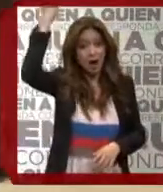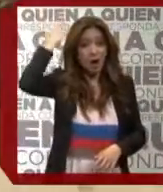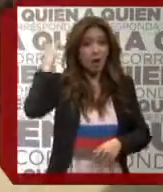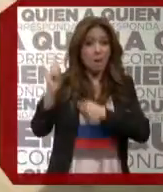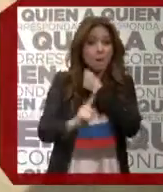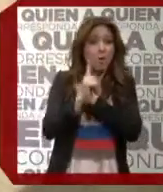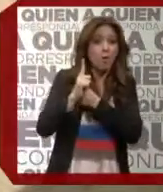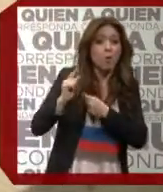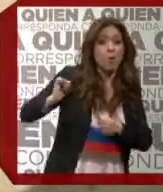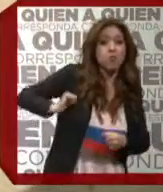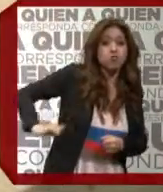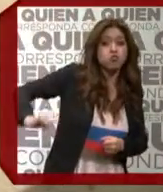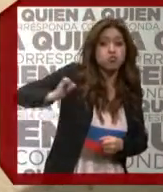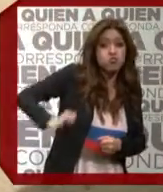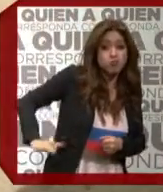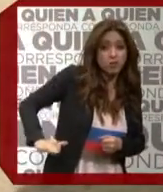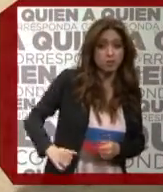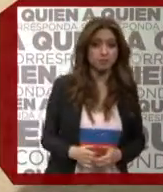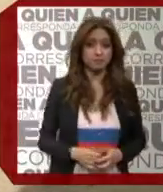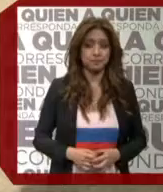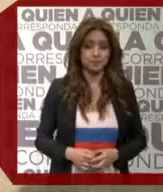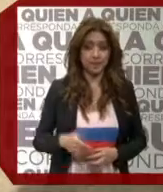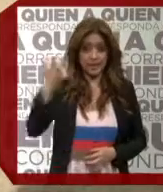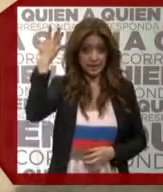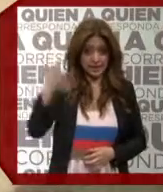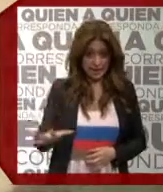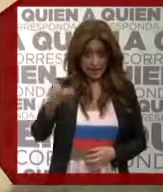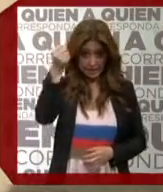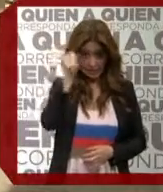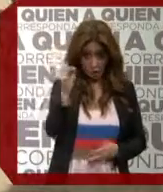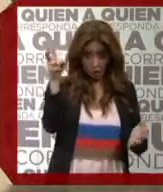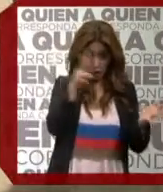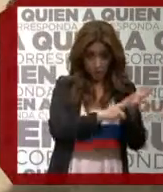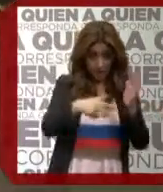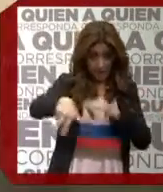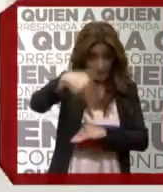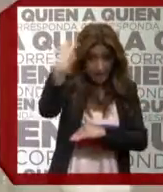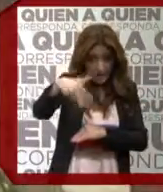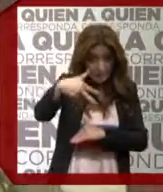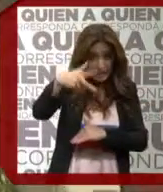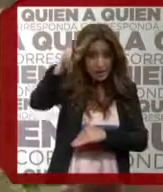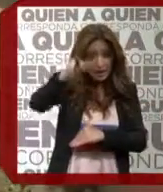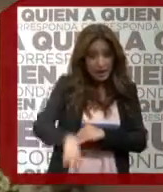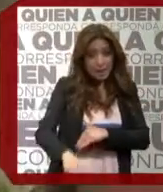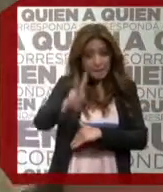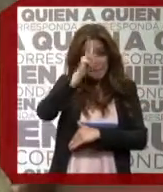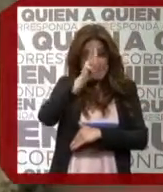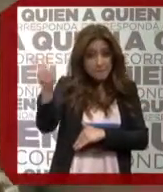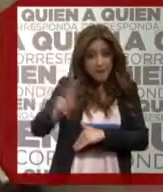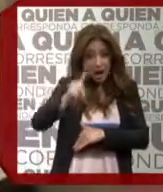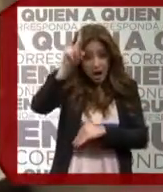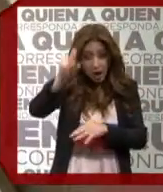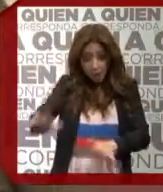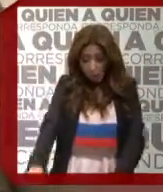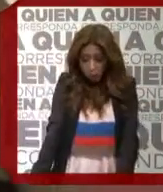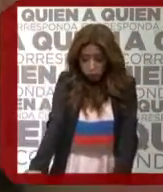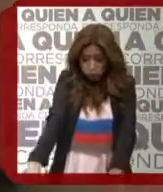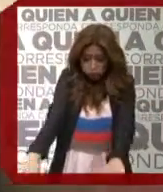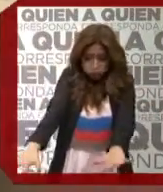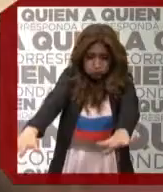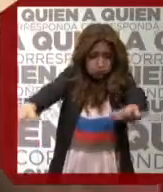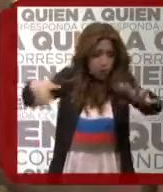ido agravando. 10 de septiembre del 2013, se inunda feamente, perdemos todas nuestras